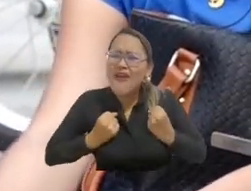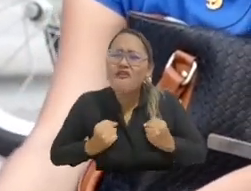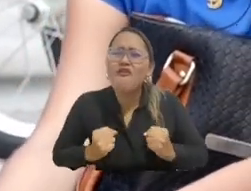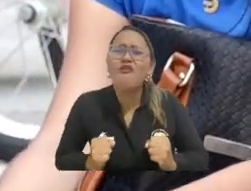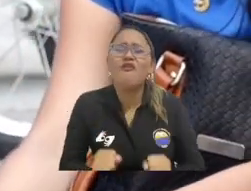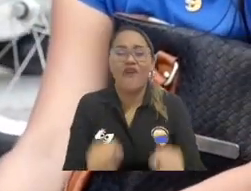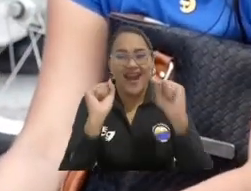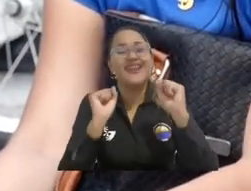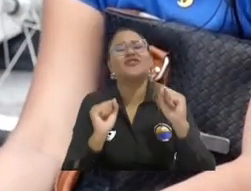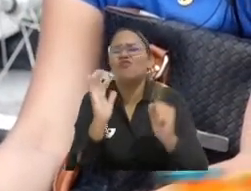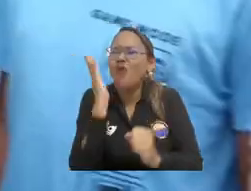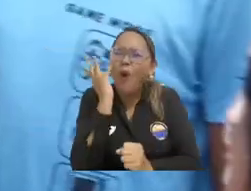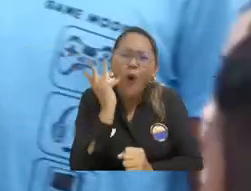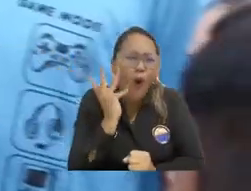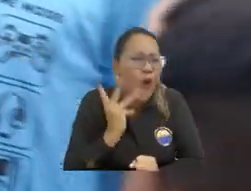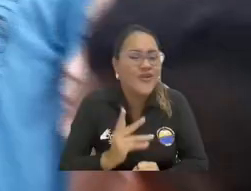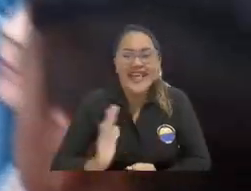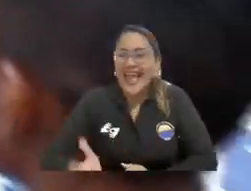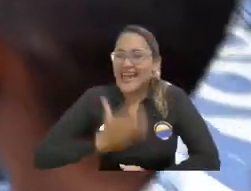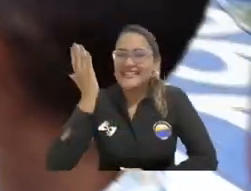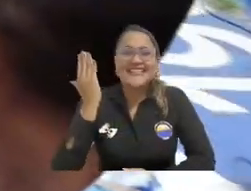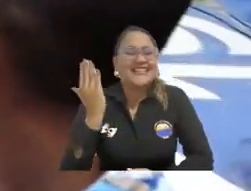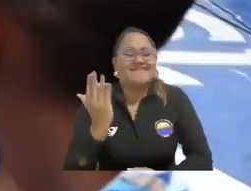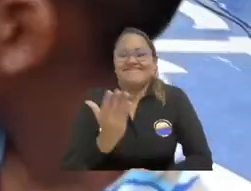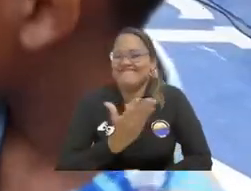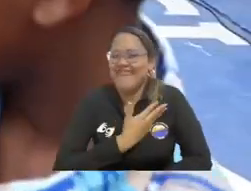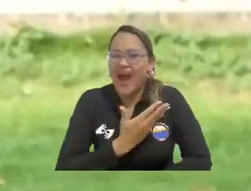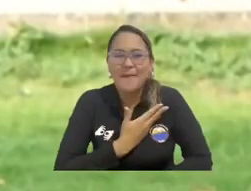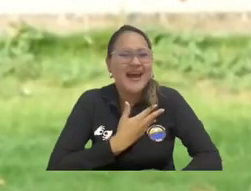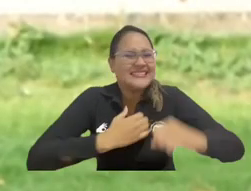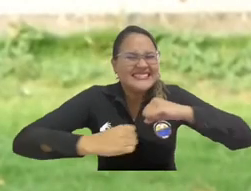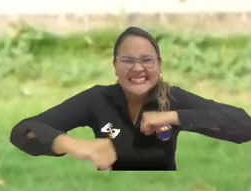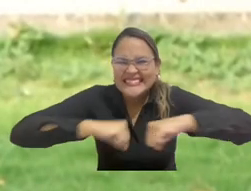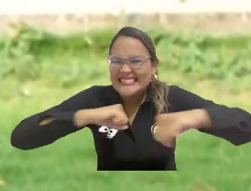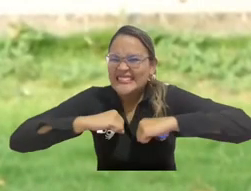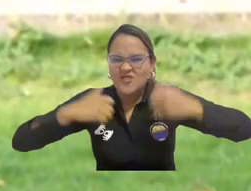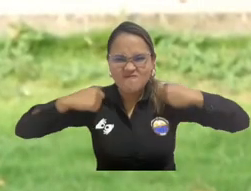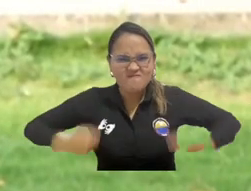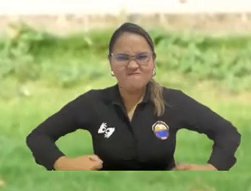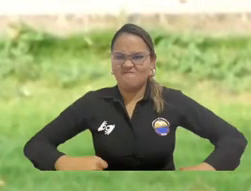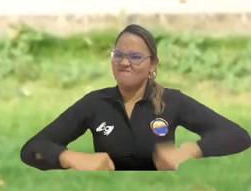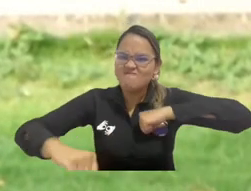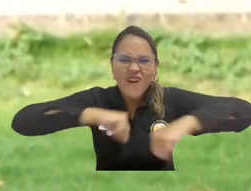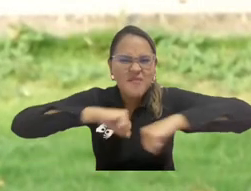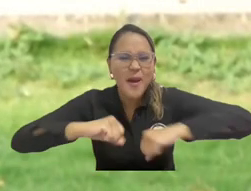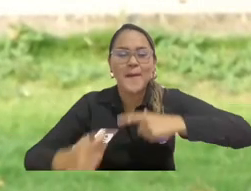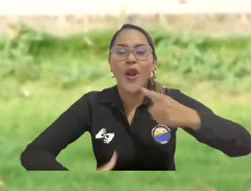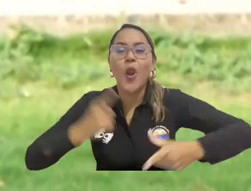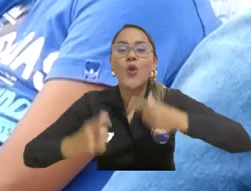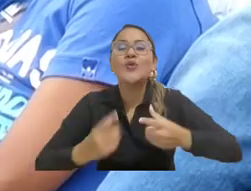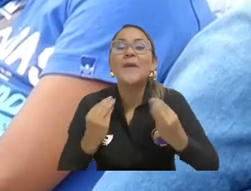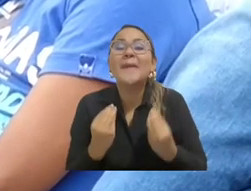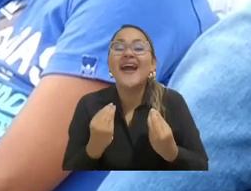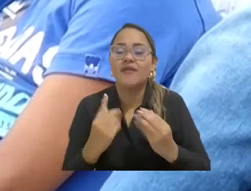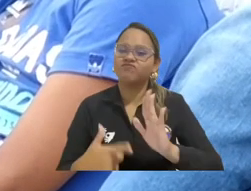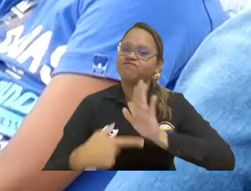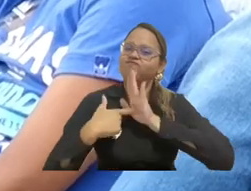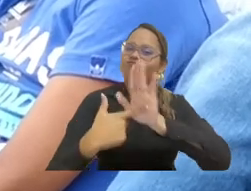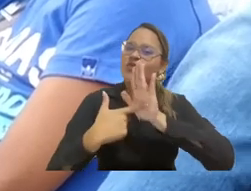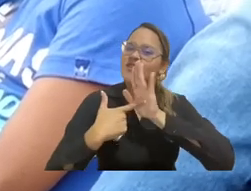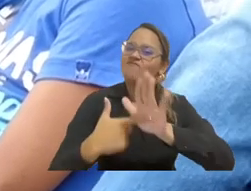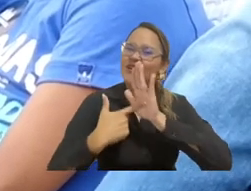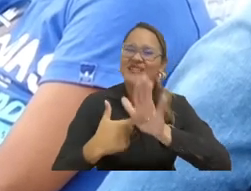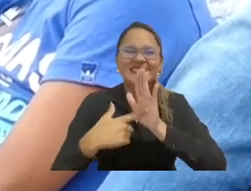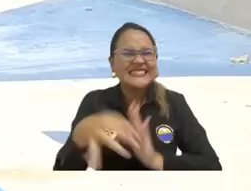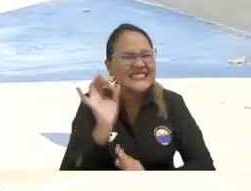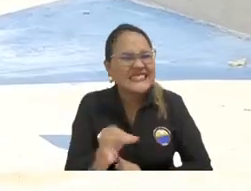Estos niños son la razón de ser por la que todos los días estas mamás con la camiseta bien puesta, luchamos para